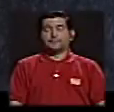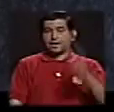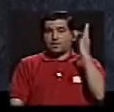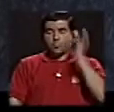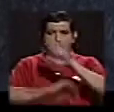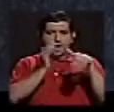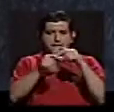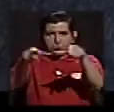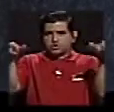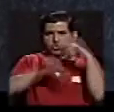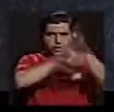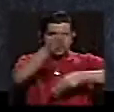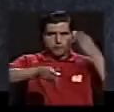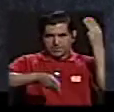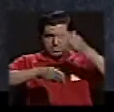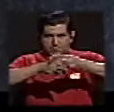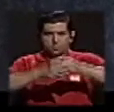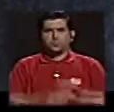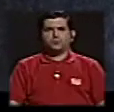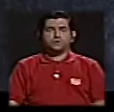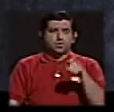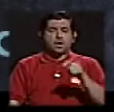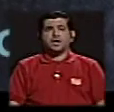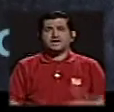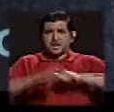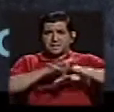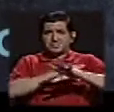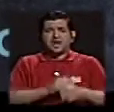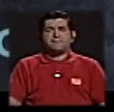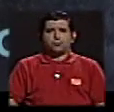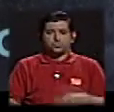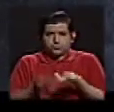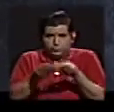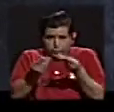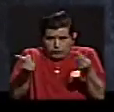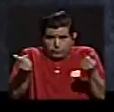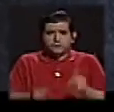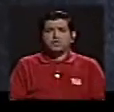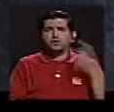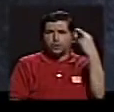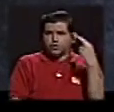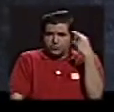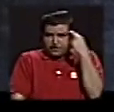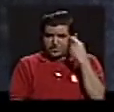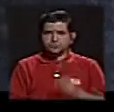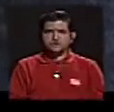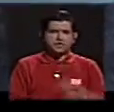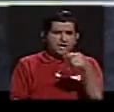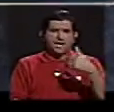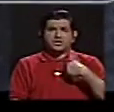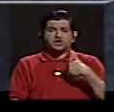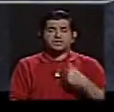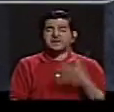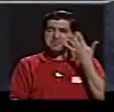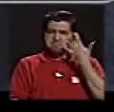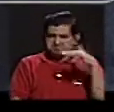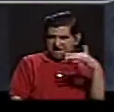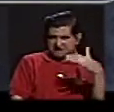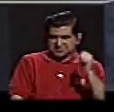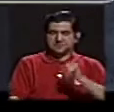Las mujeres de todas partes del mundo recurren a abortos inducidos, y las razones por las cuales los tienen son